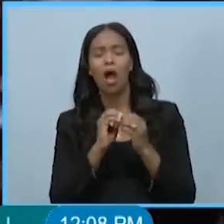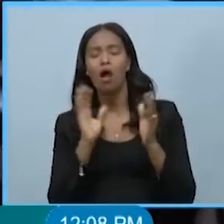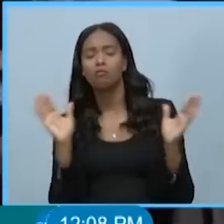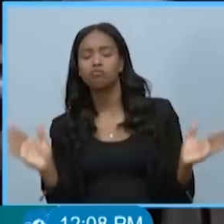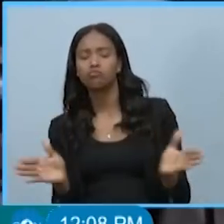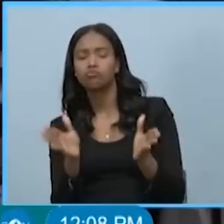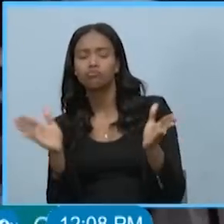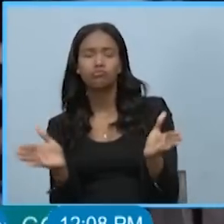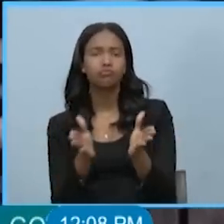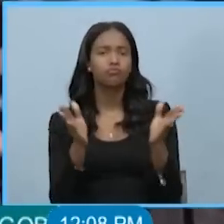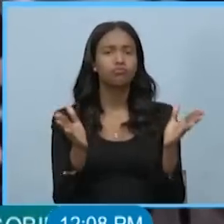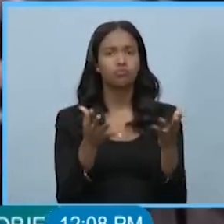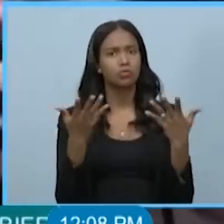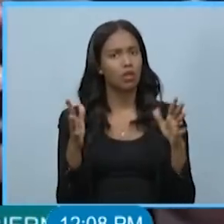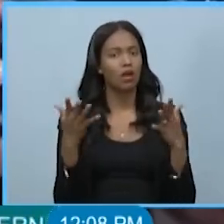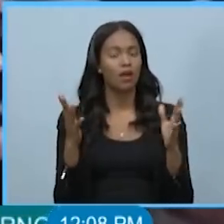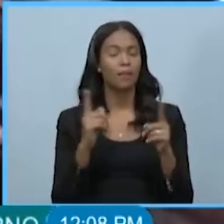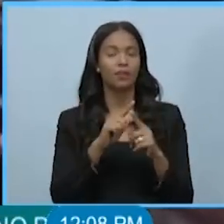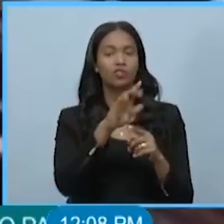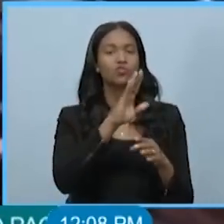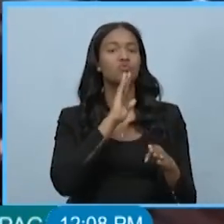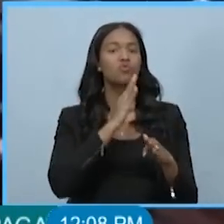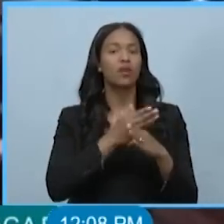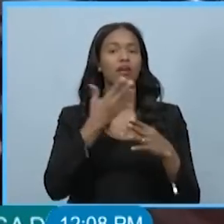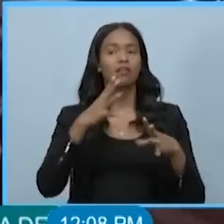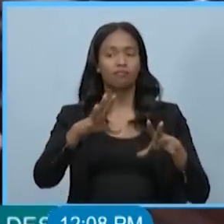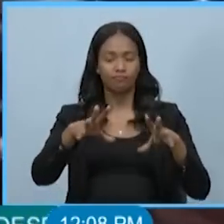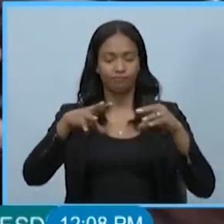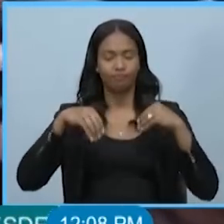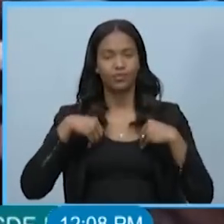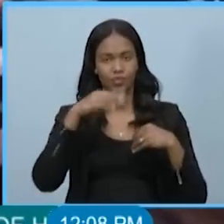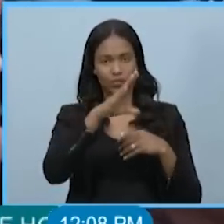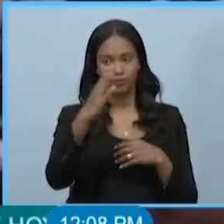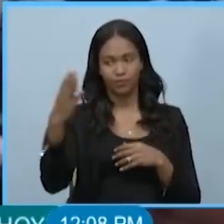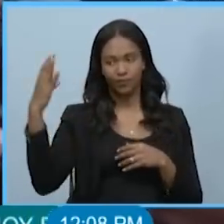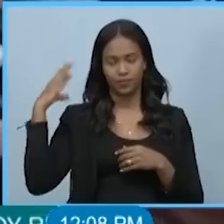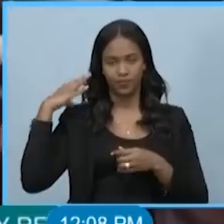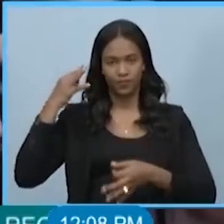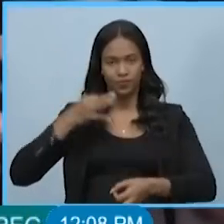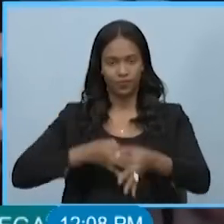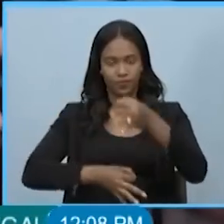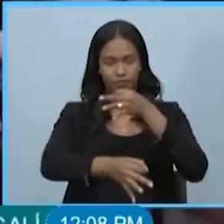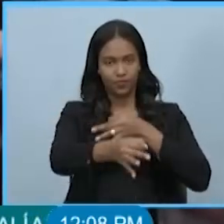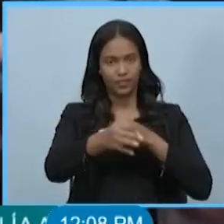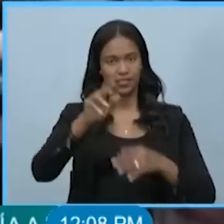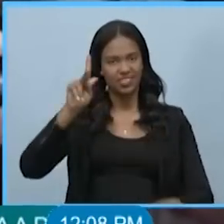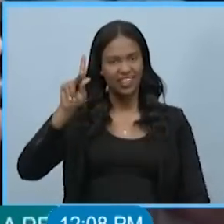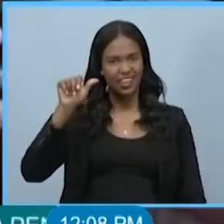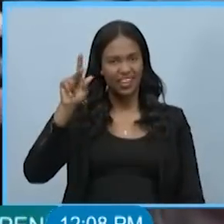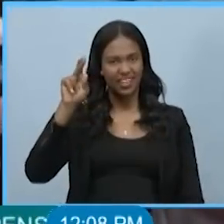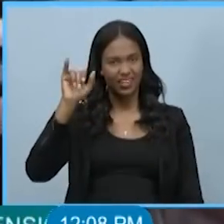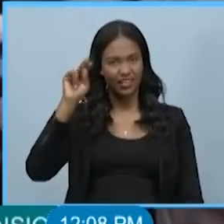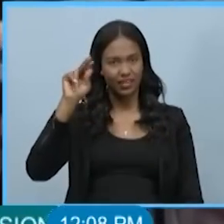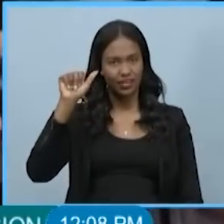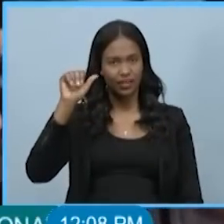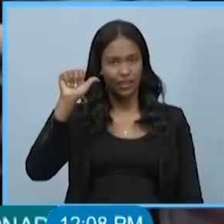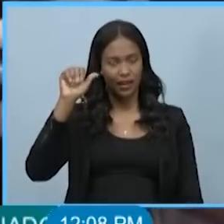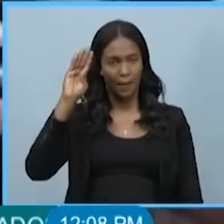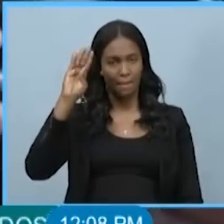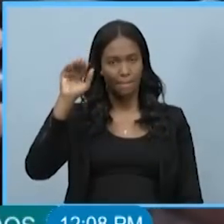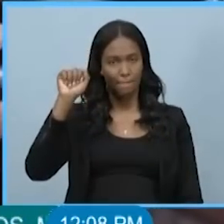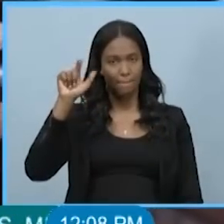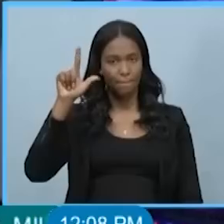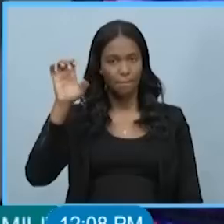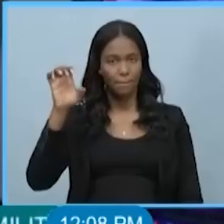como asesor y demás. Y bueno, su hija era la que ya había asumido la tutela. A Karina Amable. Vamos